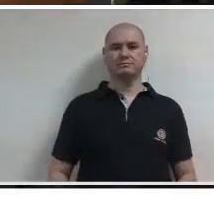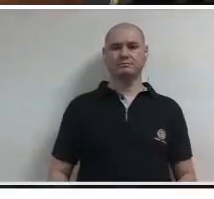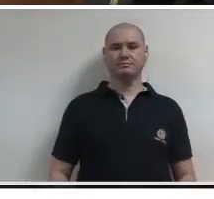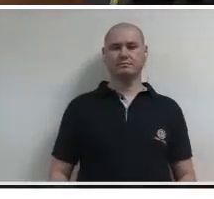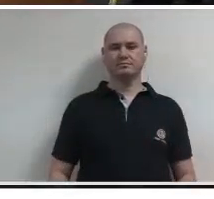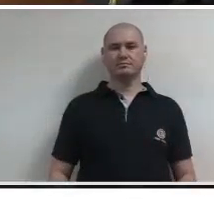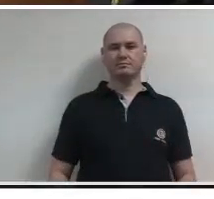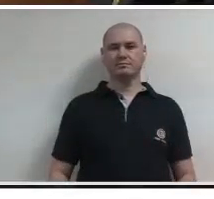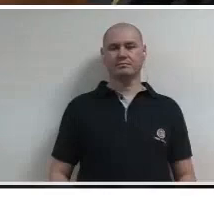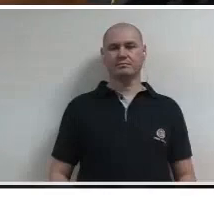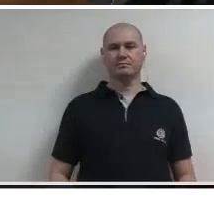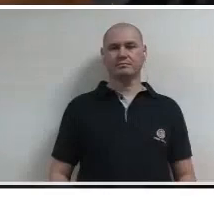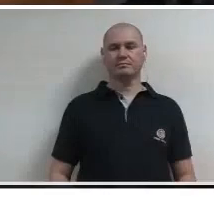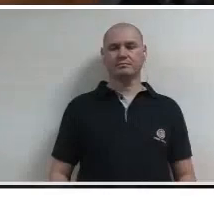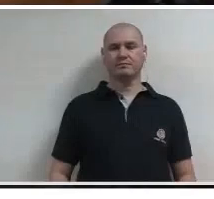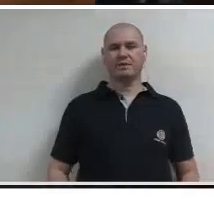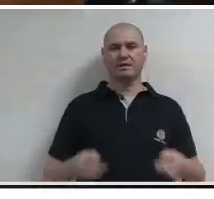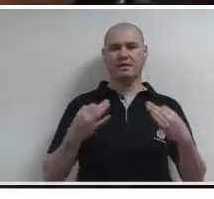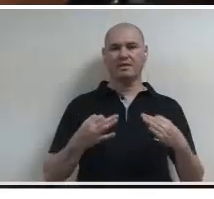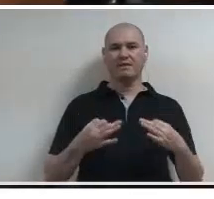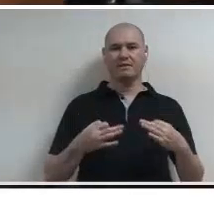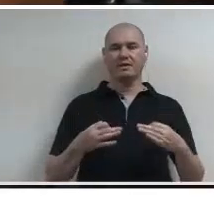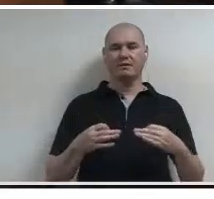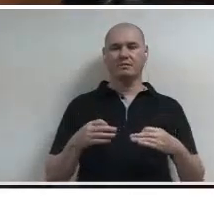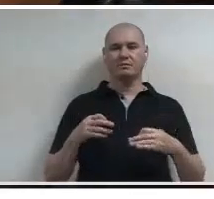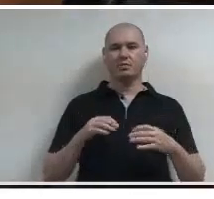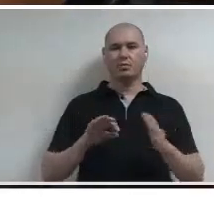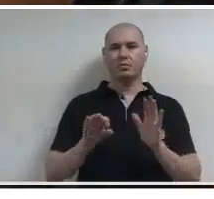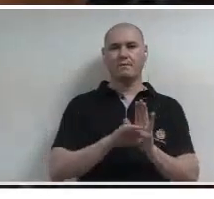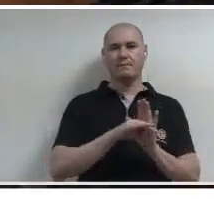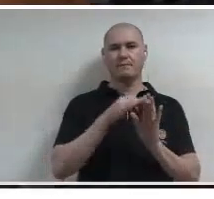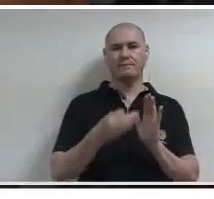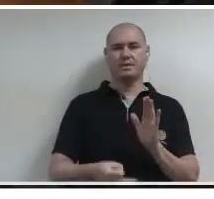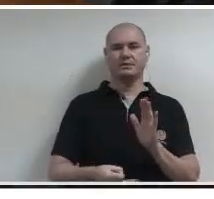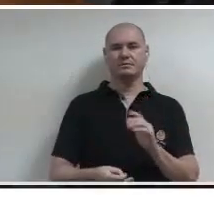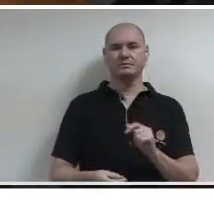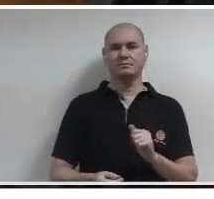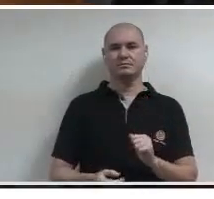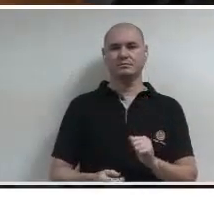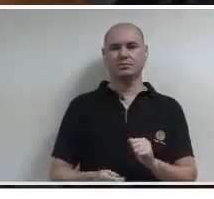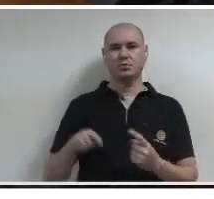tu o ni designa curi de y cuatía ponano pide